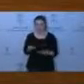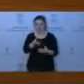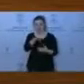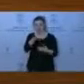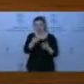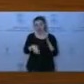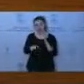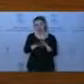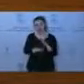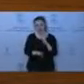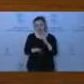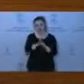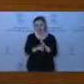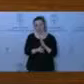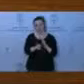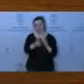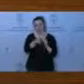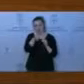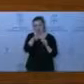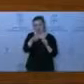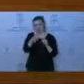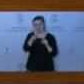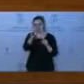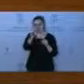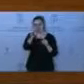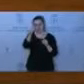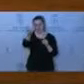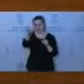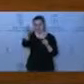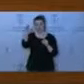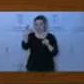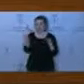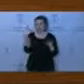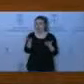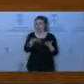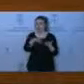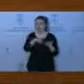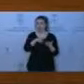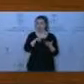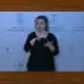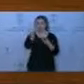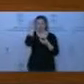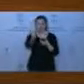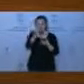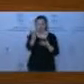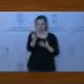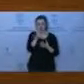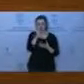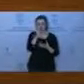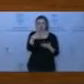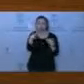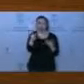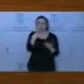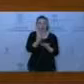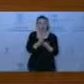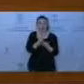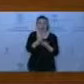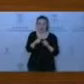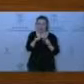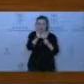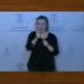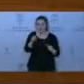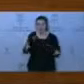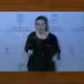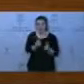creciendo ininterrumpidamente desde que conocemos sus estadísticas. La duda que se nos plantea es cuáles son las razones que justifican esta forma de actuar por parte del